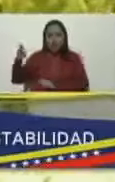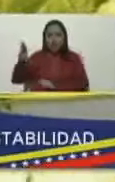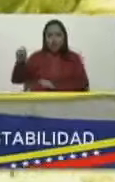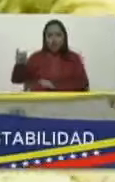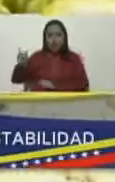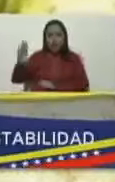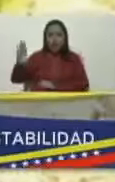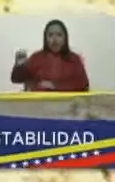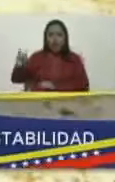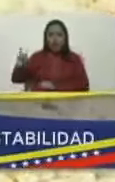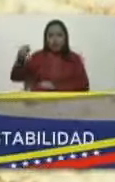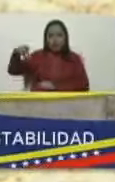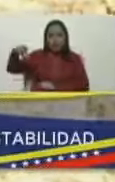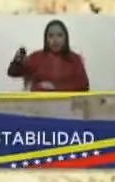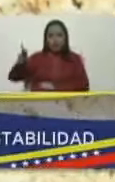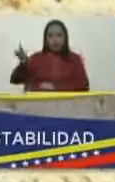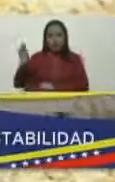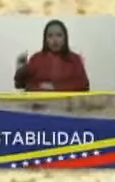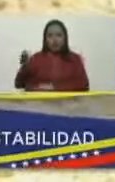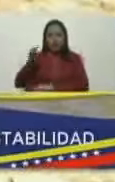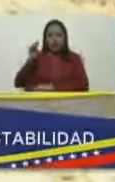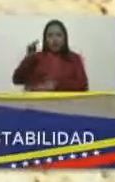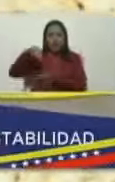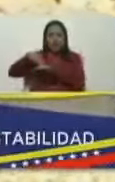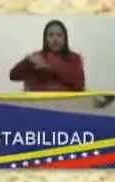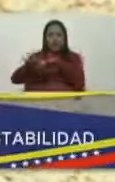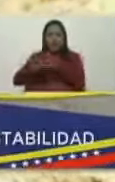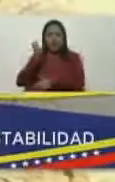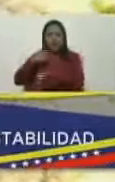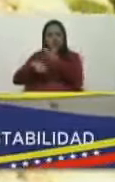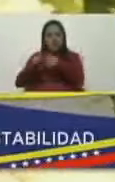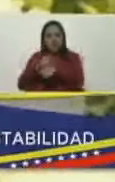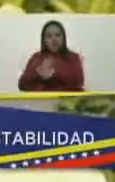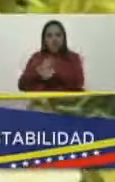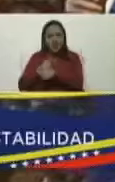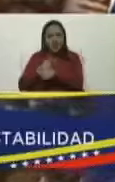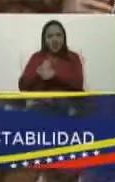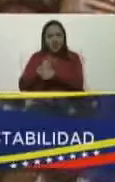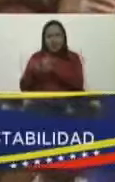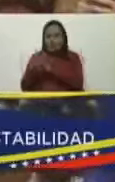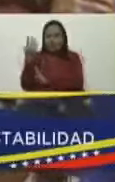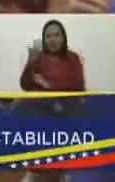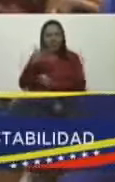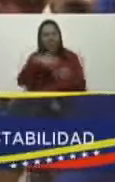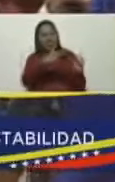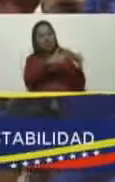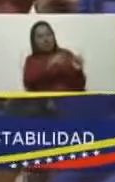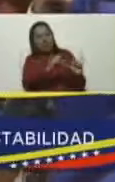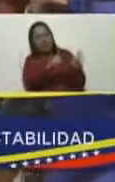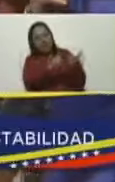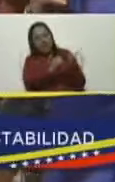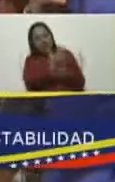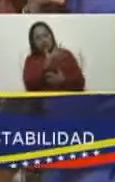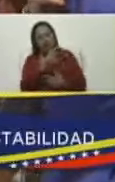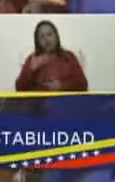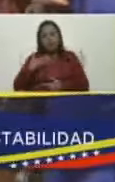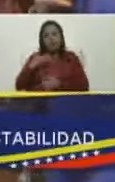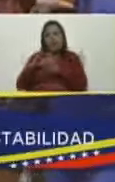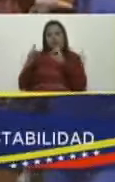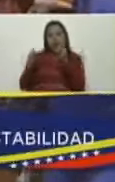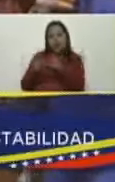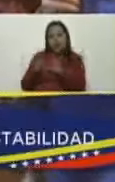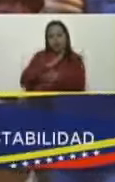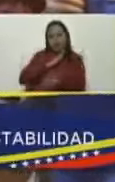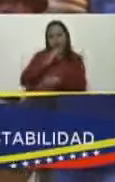Mi emprendimiento se basa más que todo en la venta y comercialización de flores. ¿De dónde traes las flores? Mi familia es productora de flores.